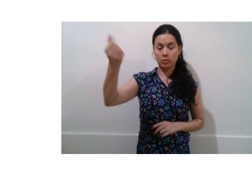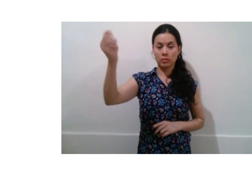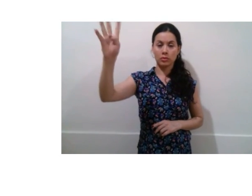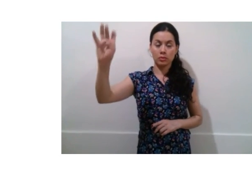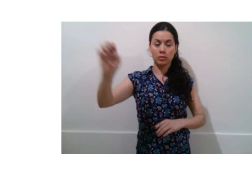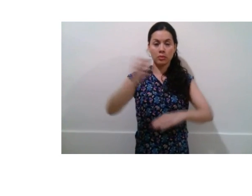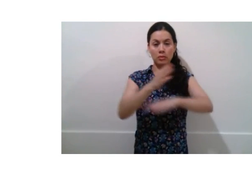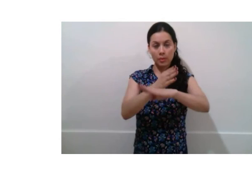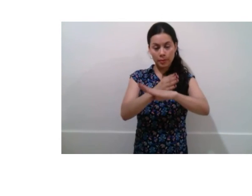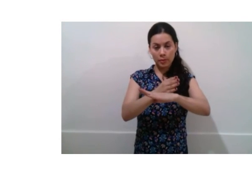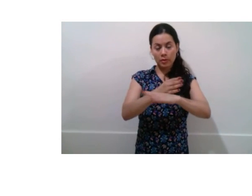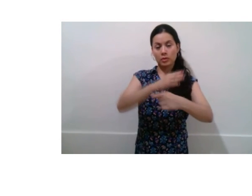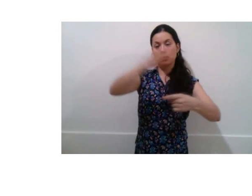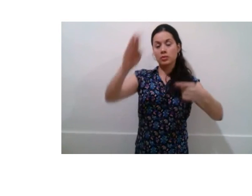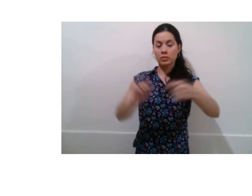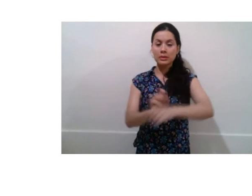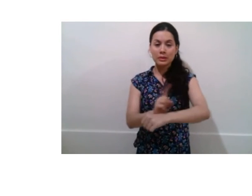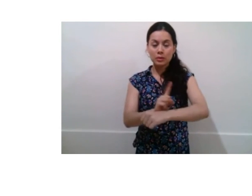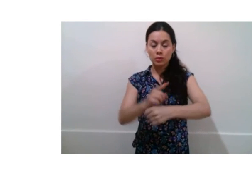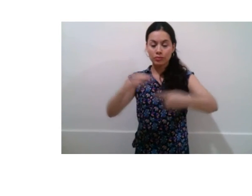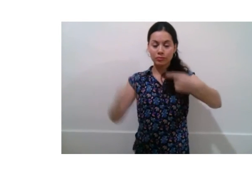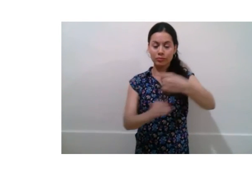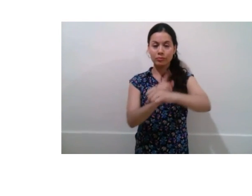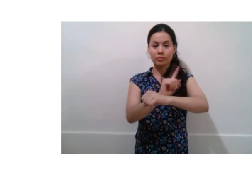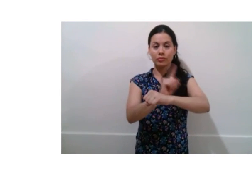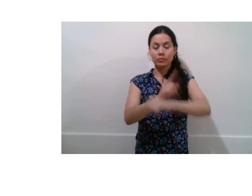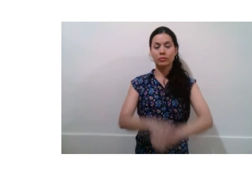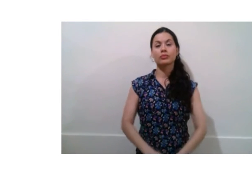2,19 pies sobre segundo.